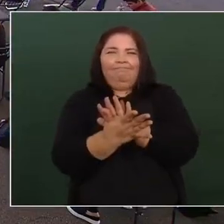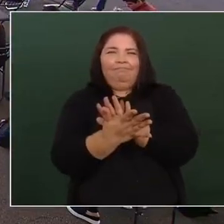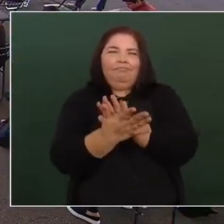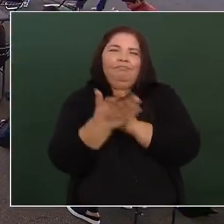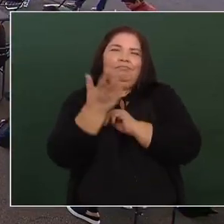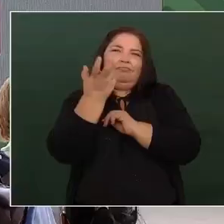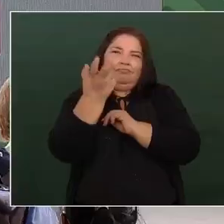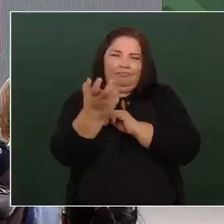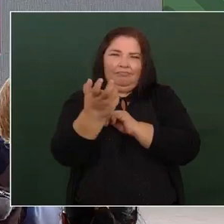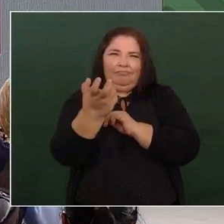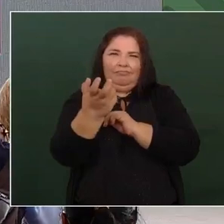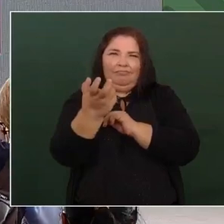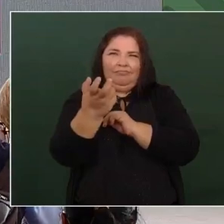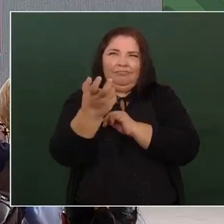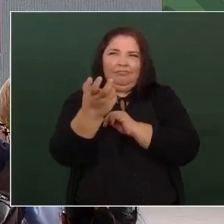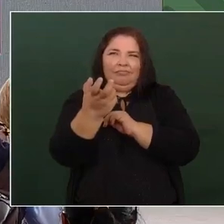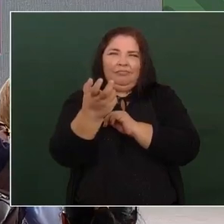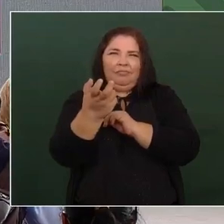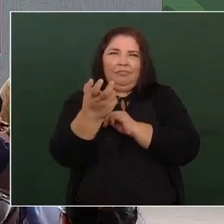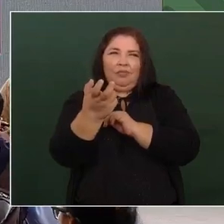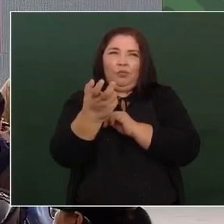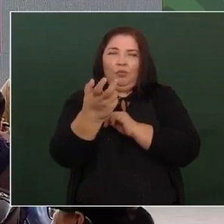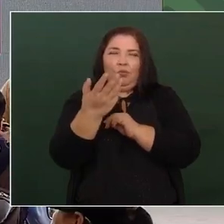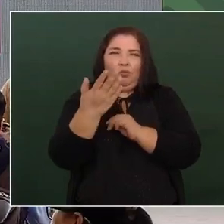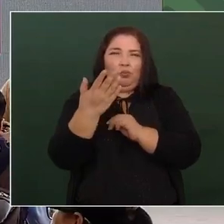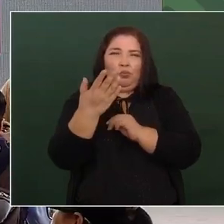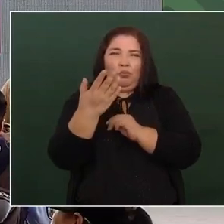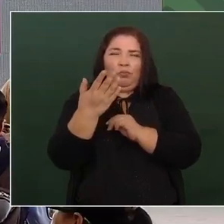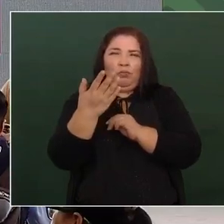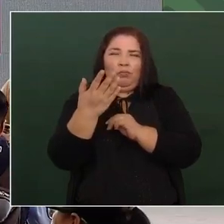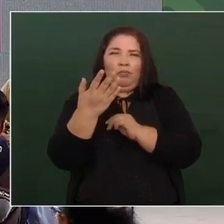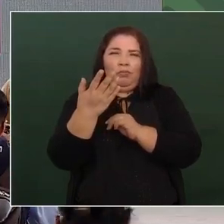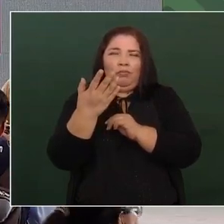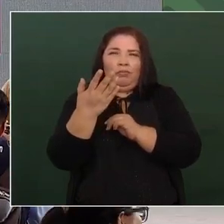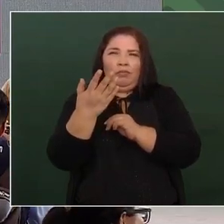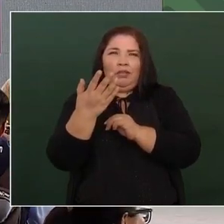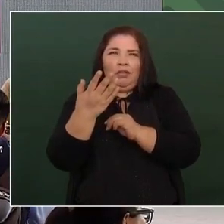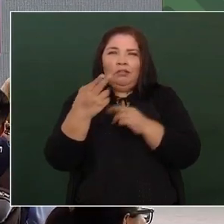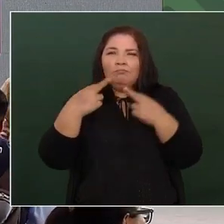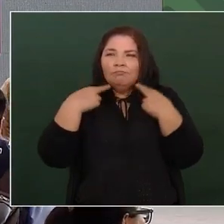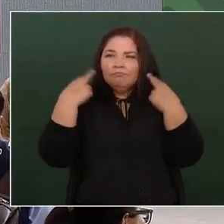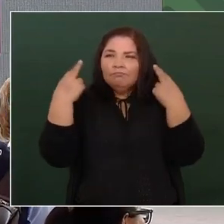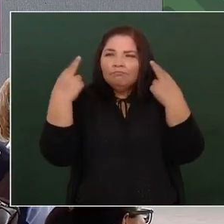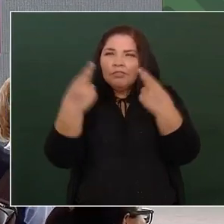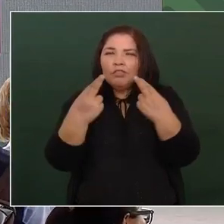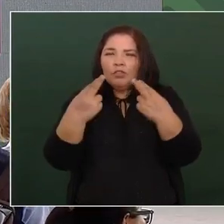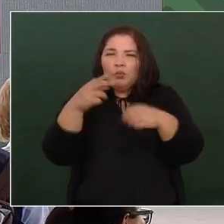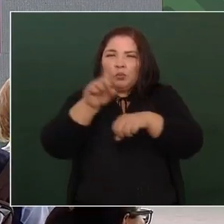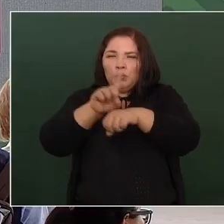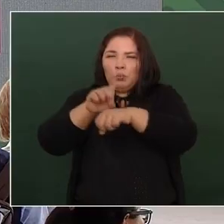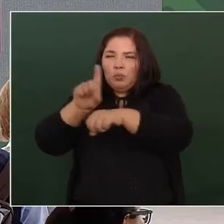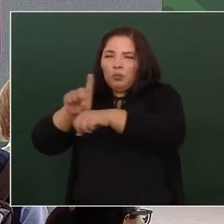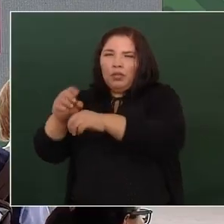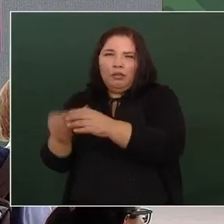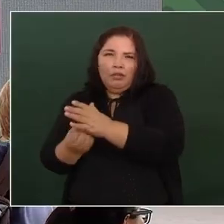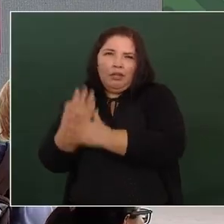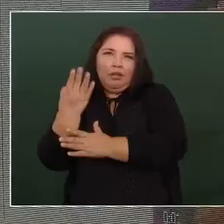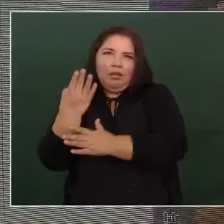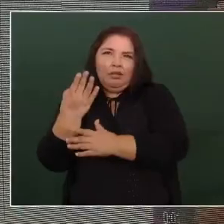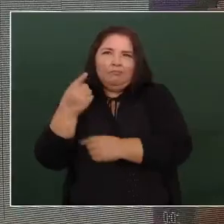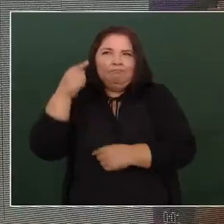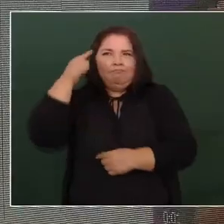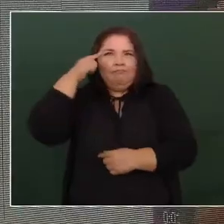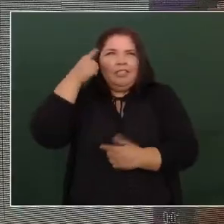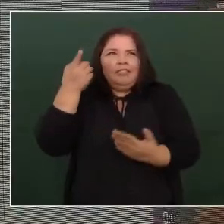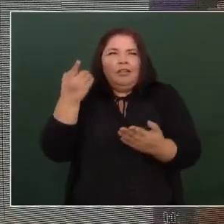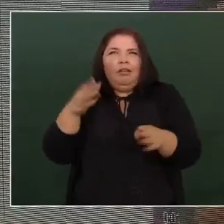Por eso, si no nos reuniéramos todas las mañanas, imagínense,